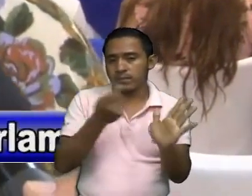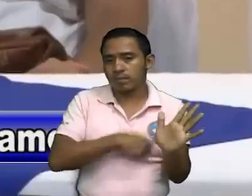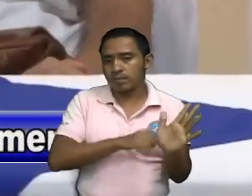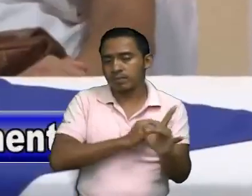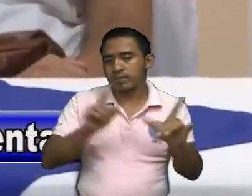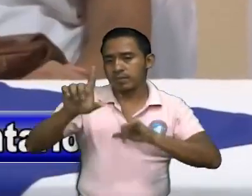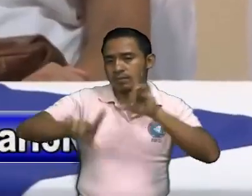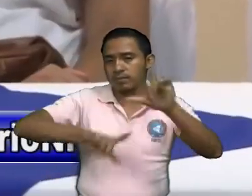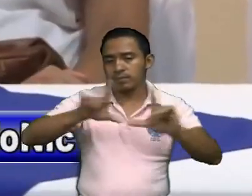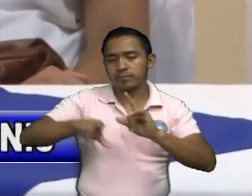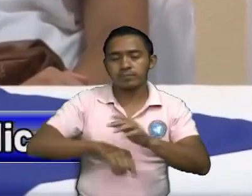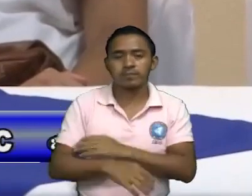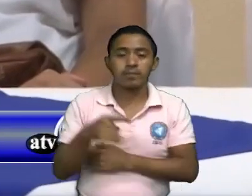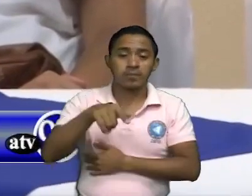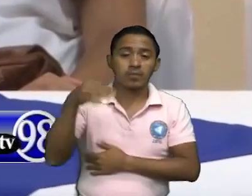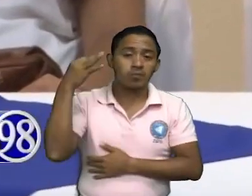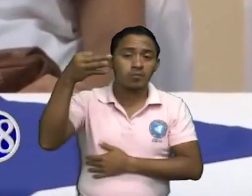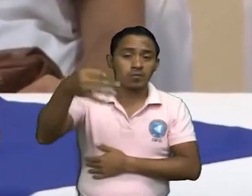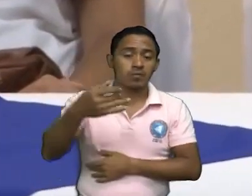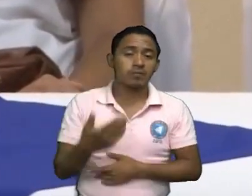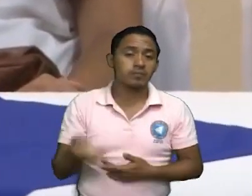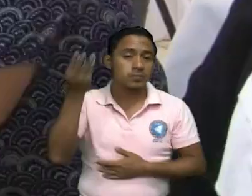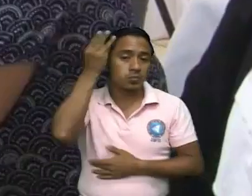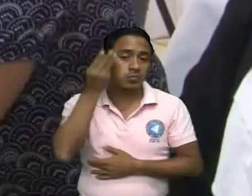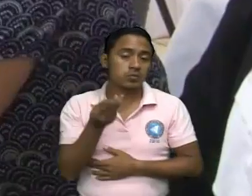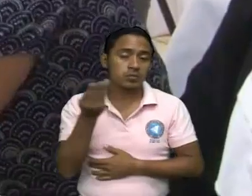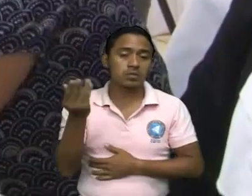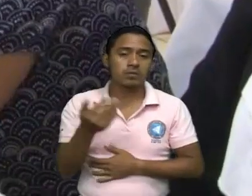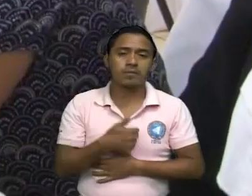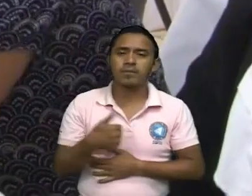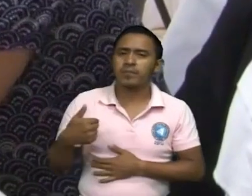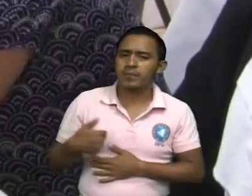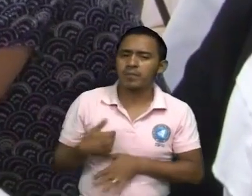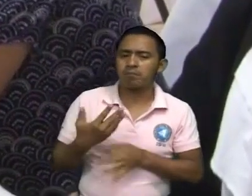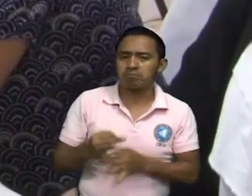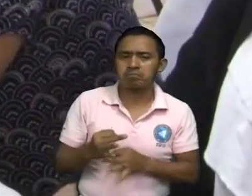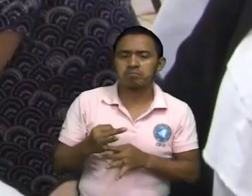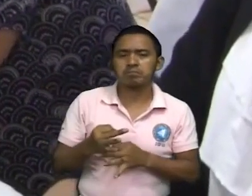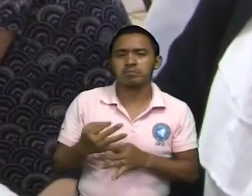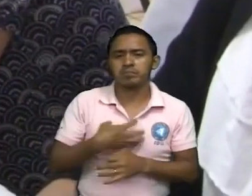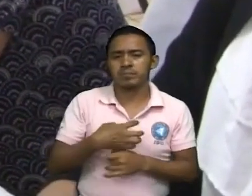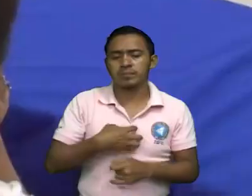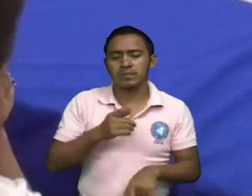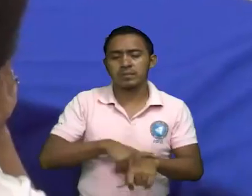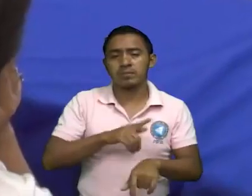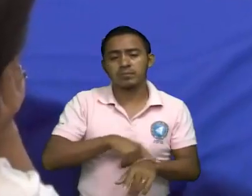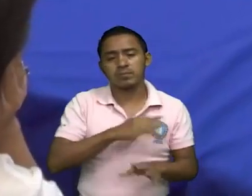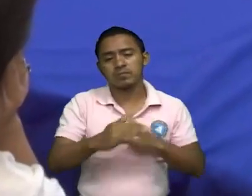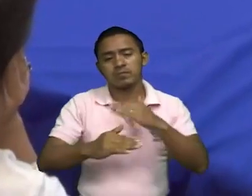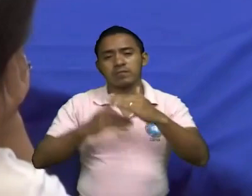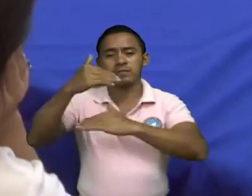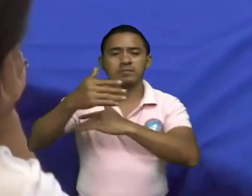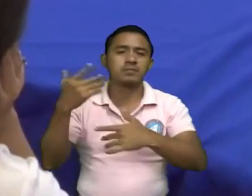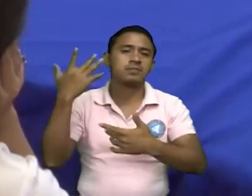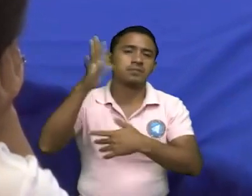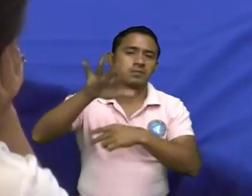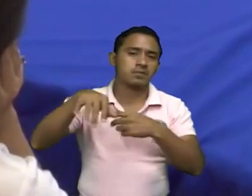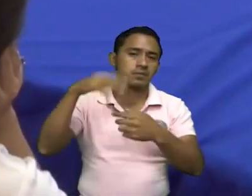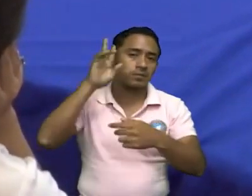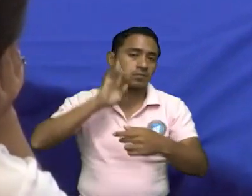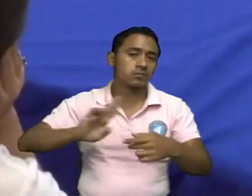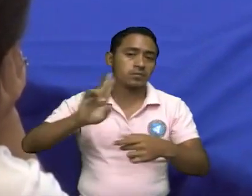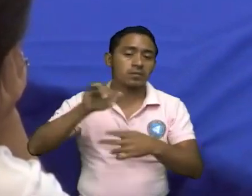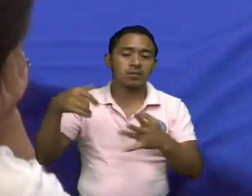literatura. Los futuros bachilleres podrán, con estas guías de aprendizaje, asegurar su transición a las universidades públicas y